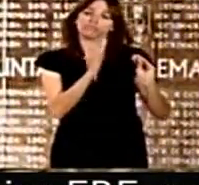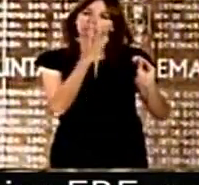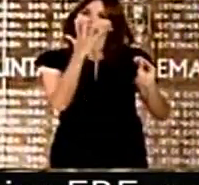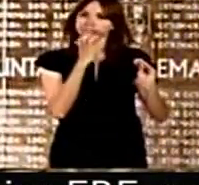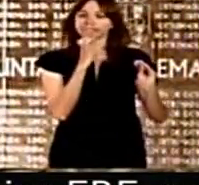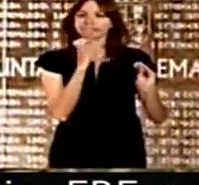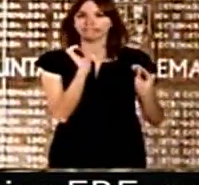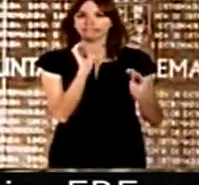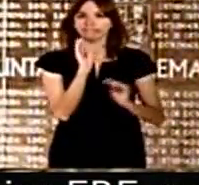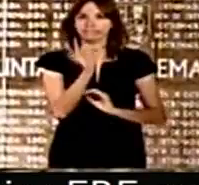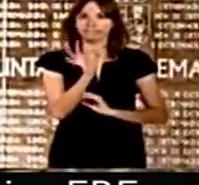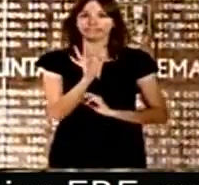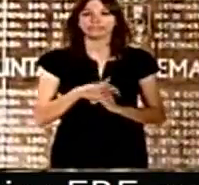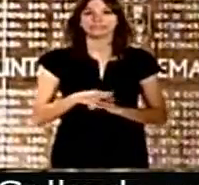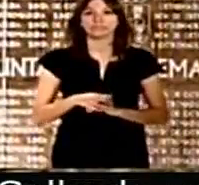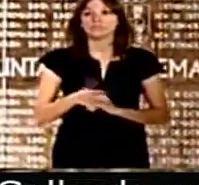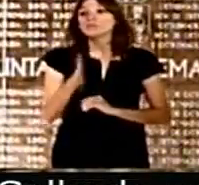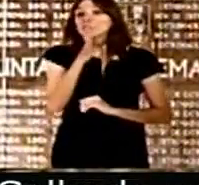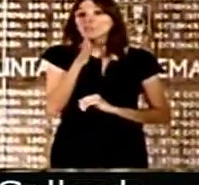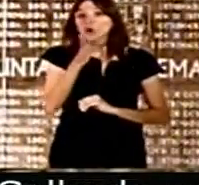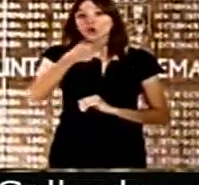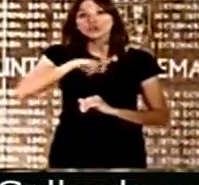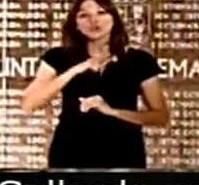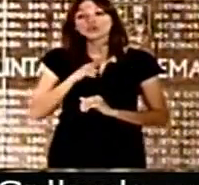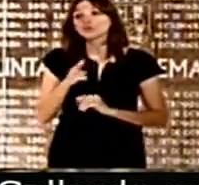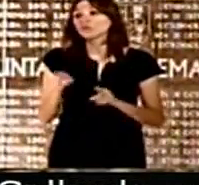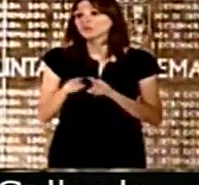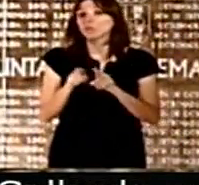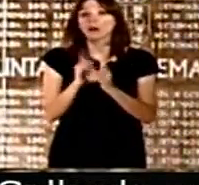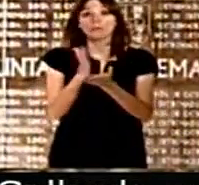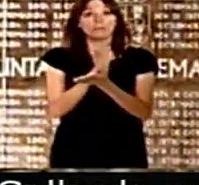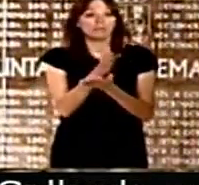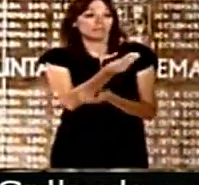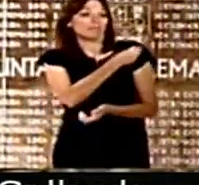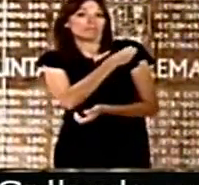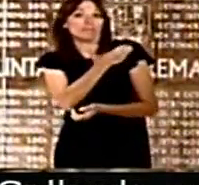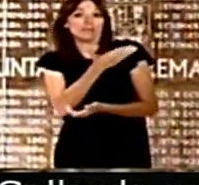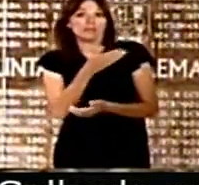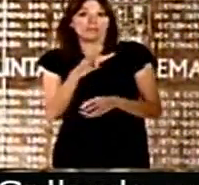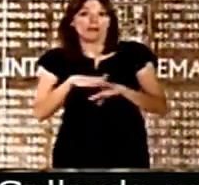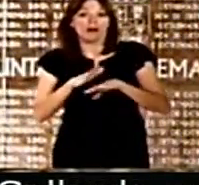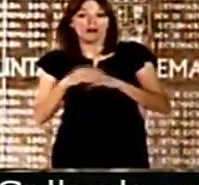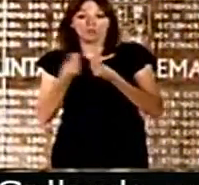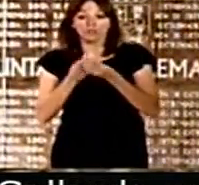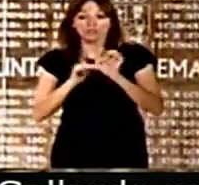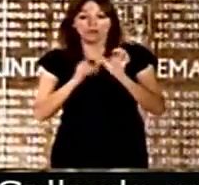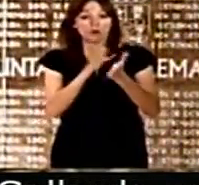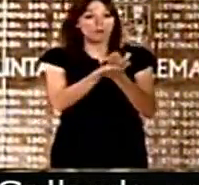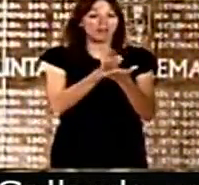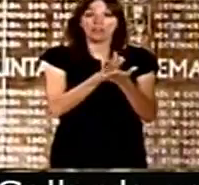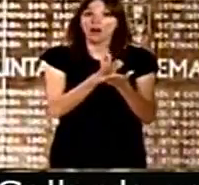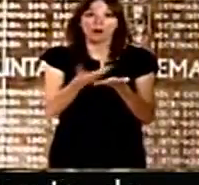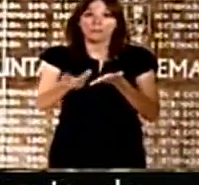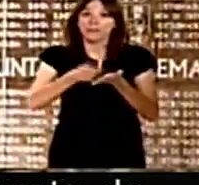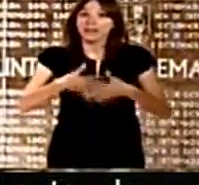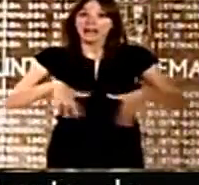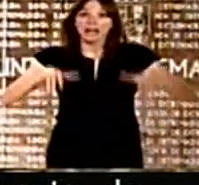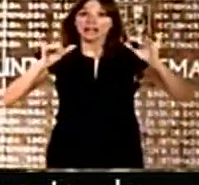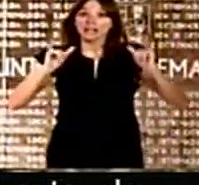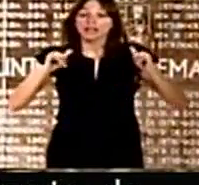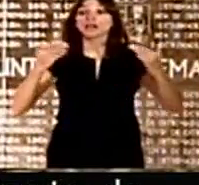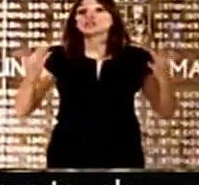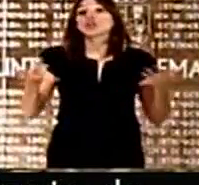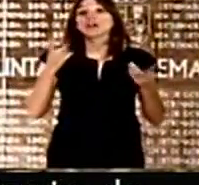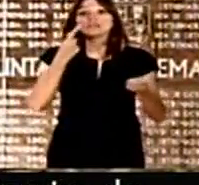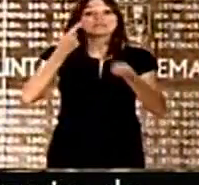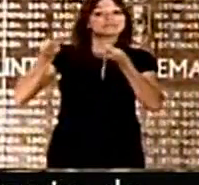noticia. Y en ese sentido no se ha solicitado la mediación de la Junta de Extremadura, lo que puede decirnos que las negociaciones